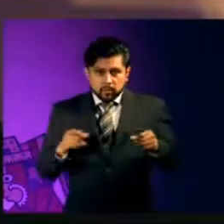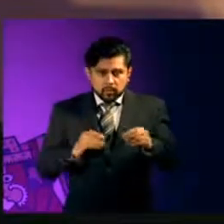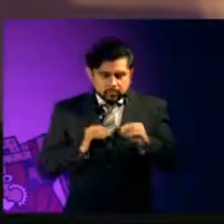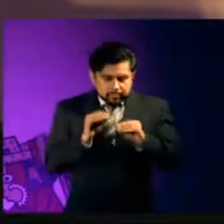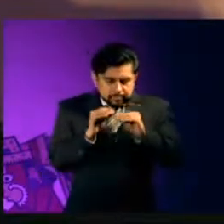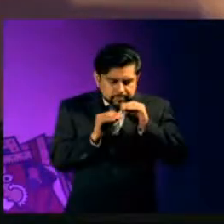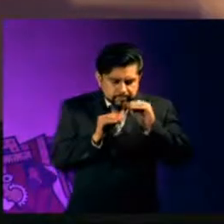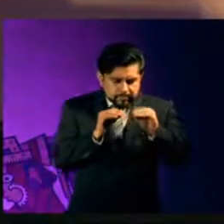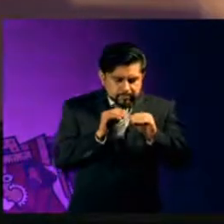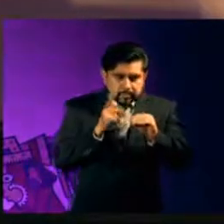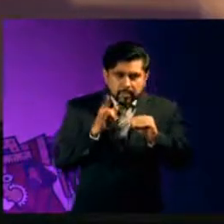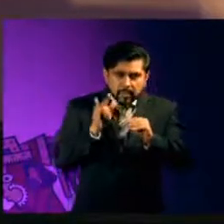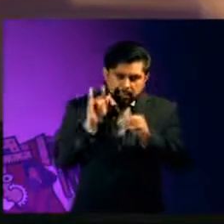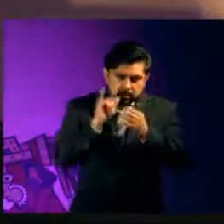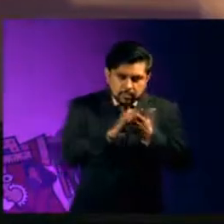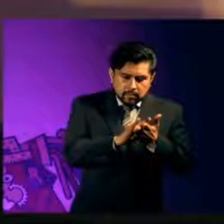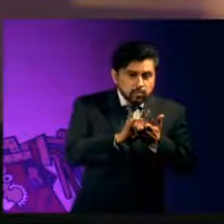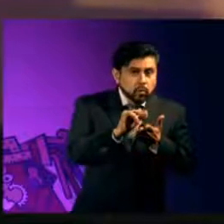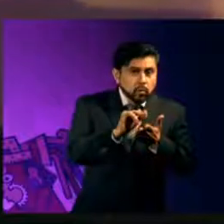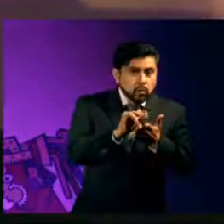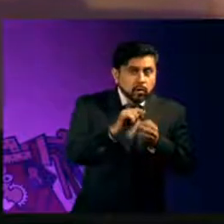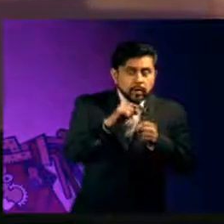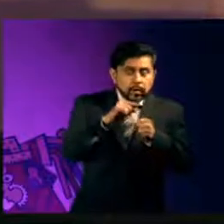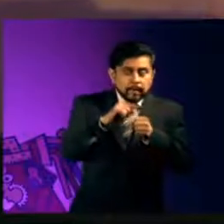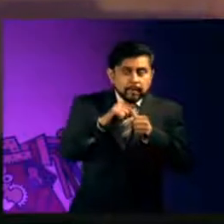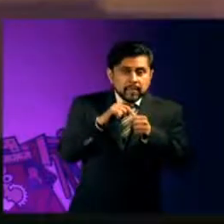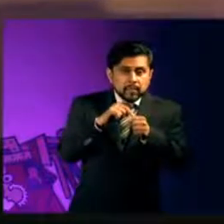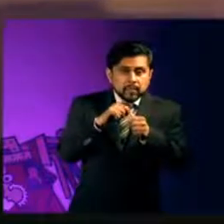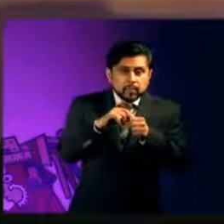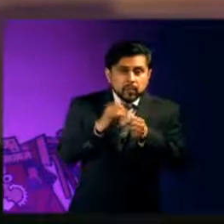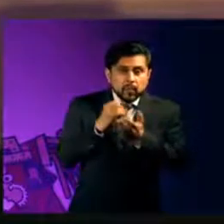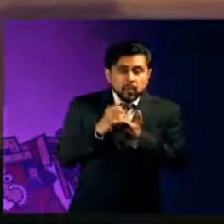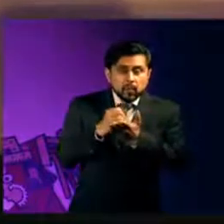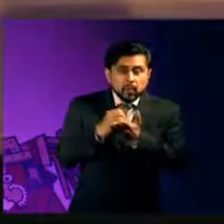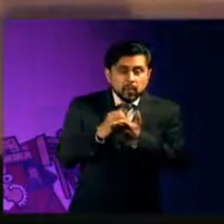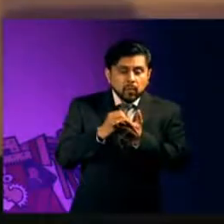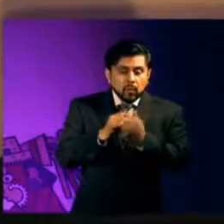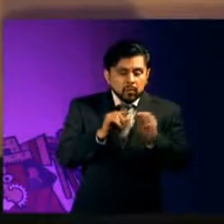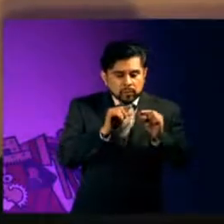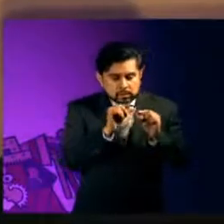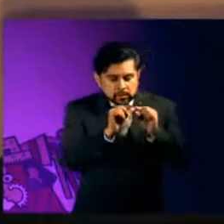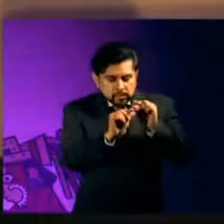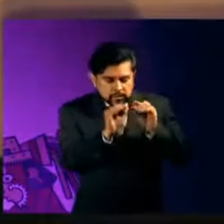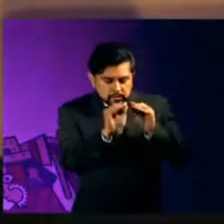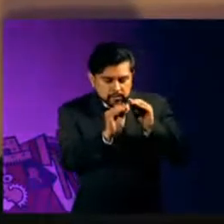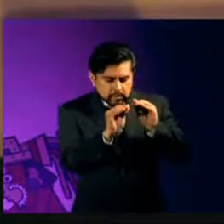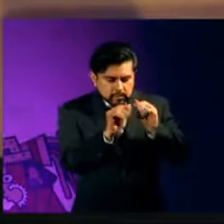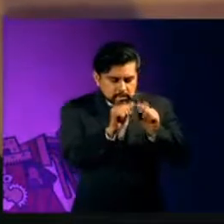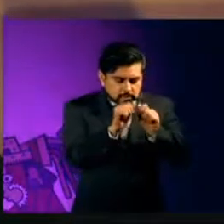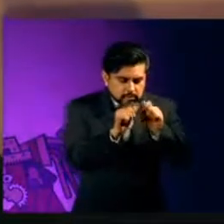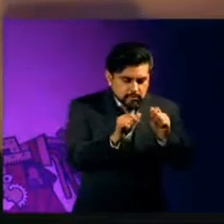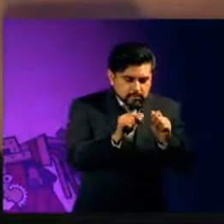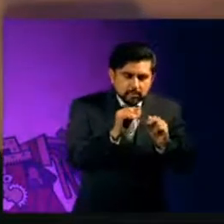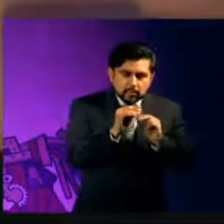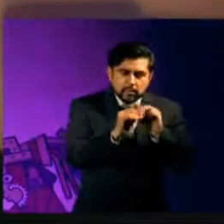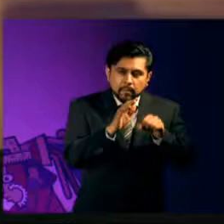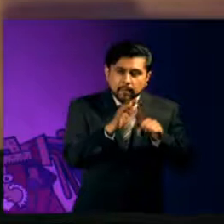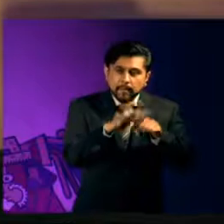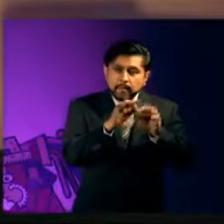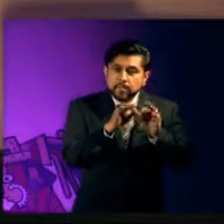lugar de ponerles pegamento les ponen una pintura de oro dorada para resaltar que tienen otro valor